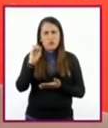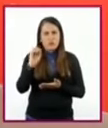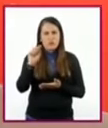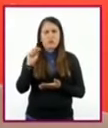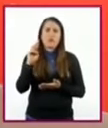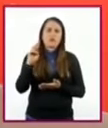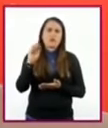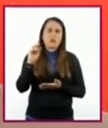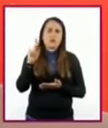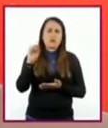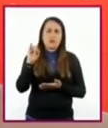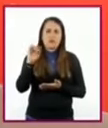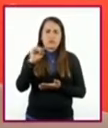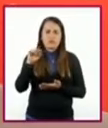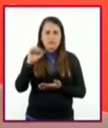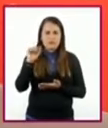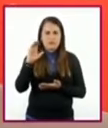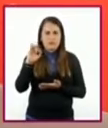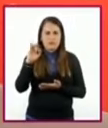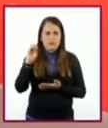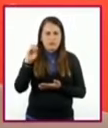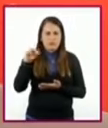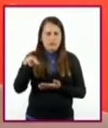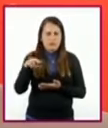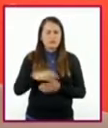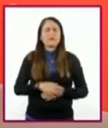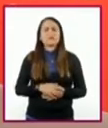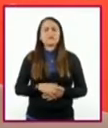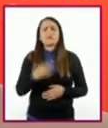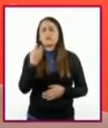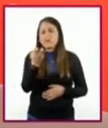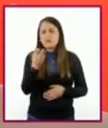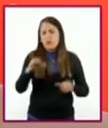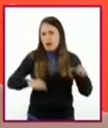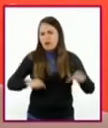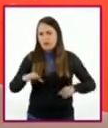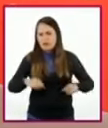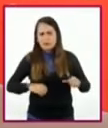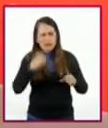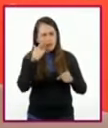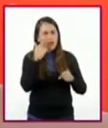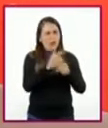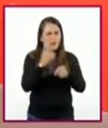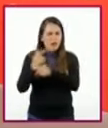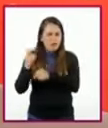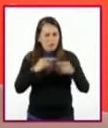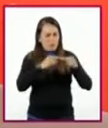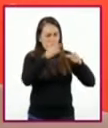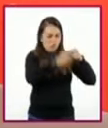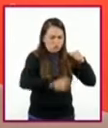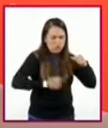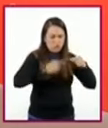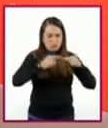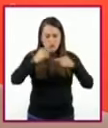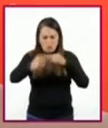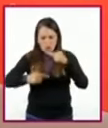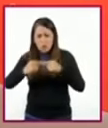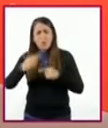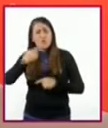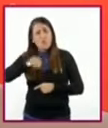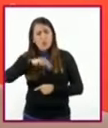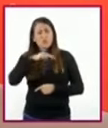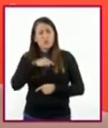importante que debemos identificar en esta dinámica es que los ciclos biogeoquímicos son alterados por nosotros